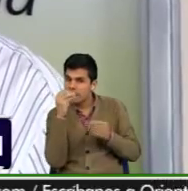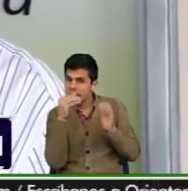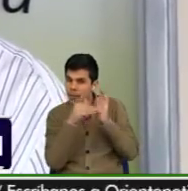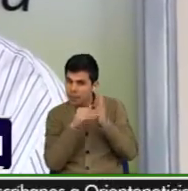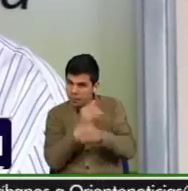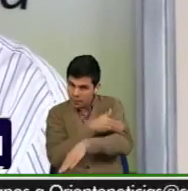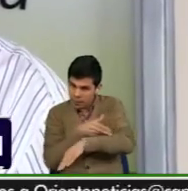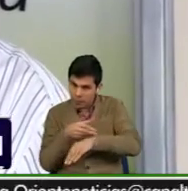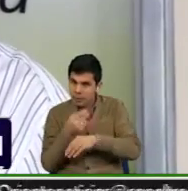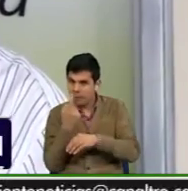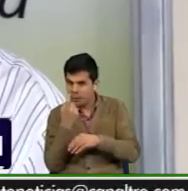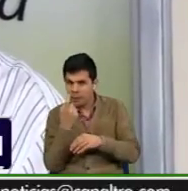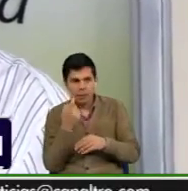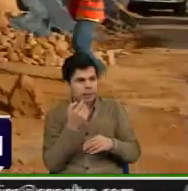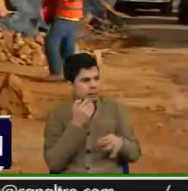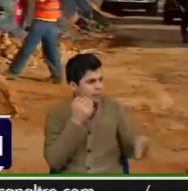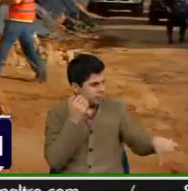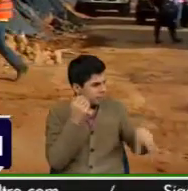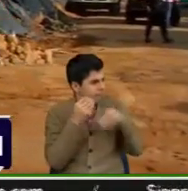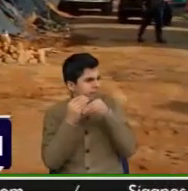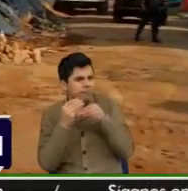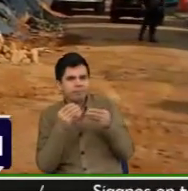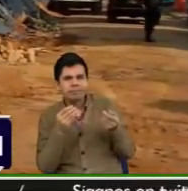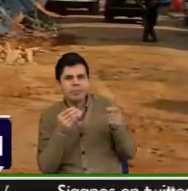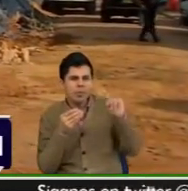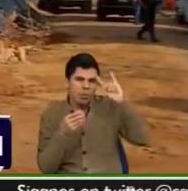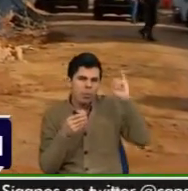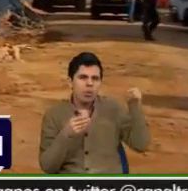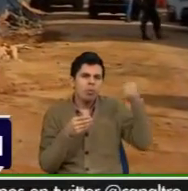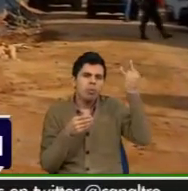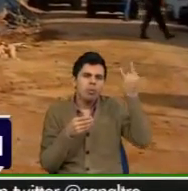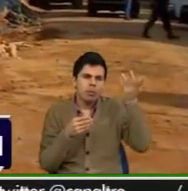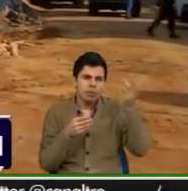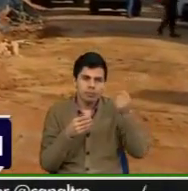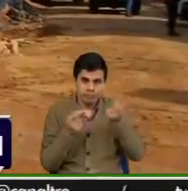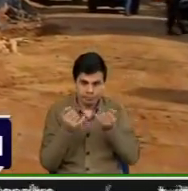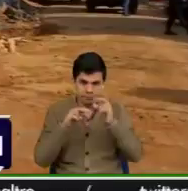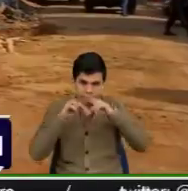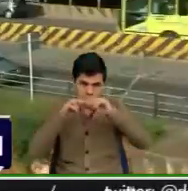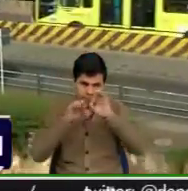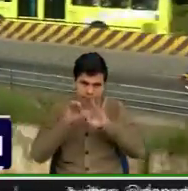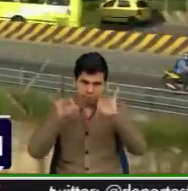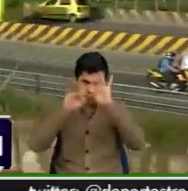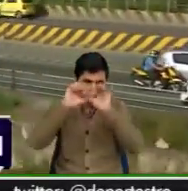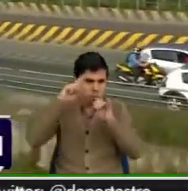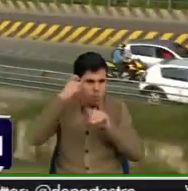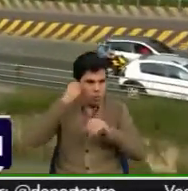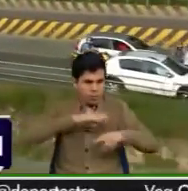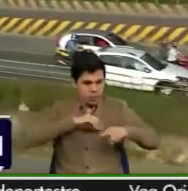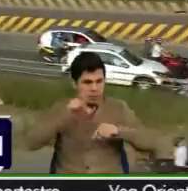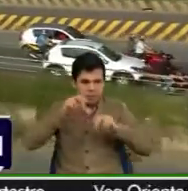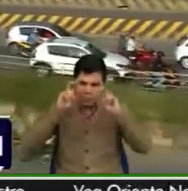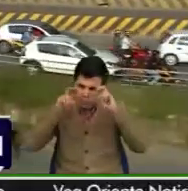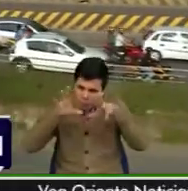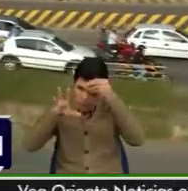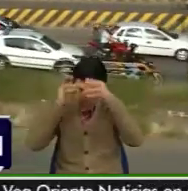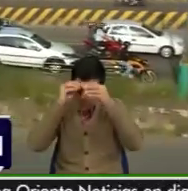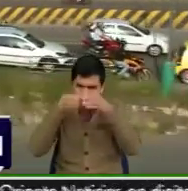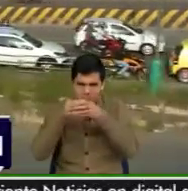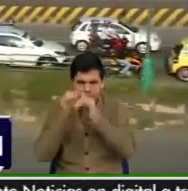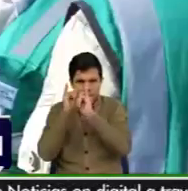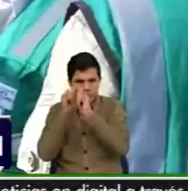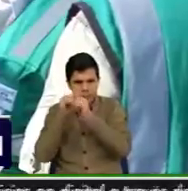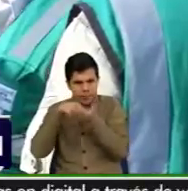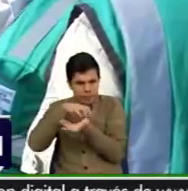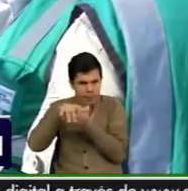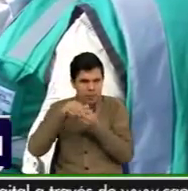pesos, de dónde van a salir. Ante la importancia de las obras y el conocimiento que los gobernantes deberán tener sobre ellas, la Sociedad Santandereana de